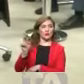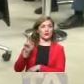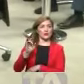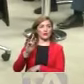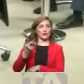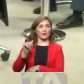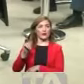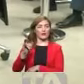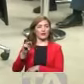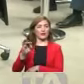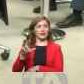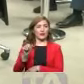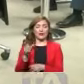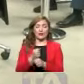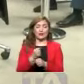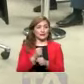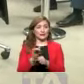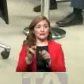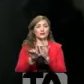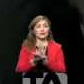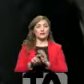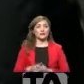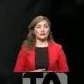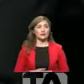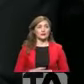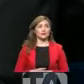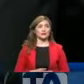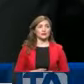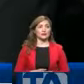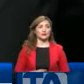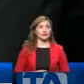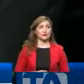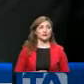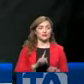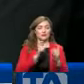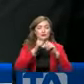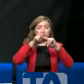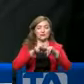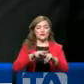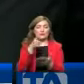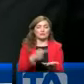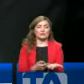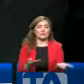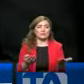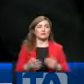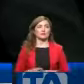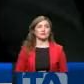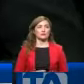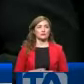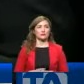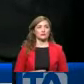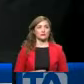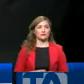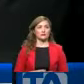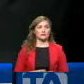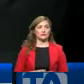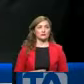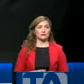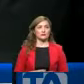les recordó que lo que hacen es una ilegalidad. ¿Revisar algo que no se puede cambiar? ¿Para qué? Si existe